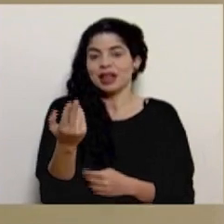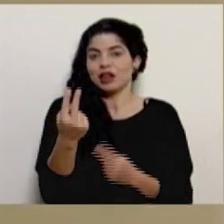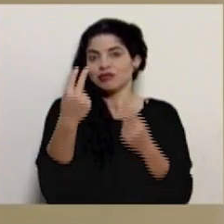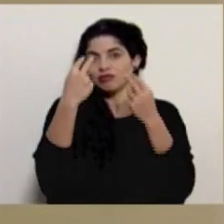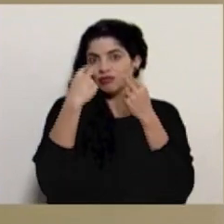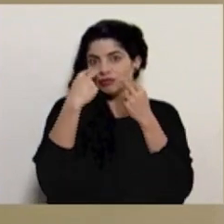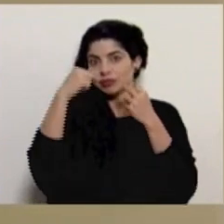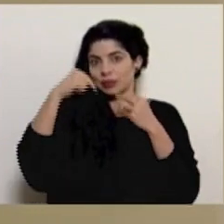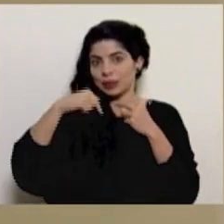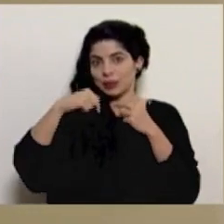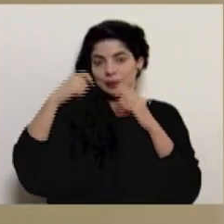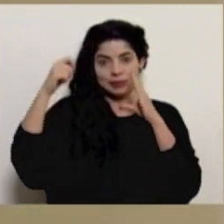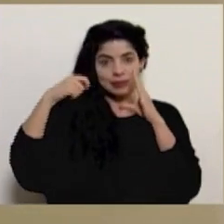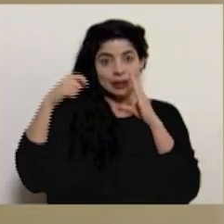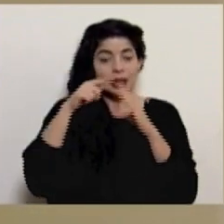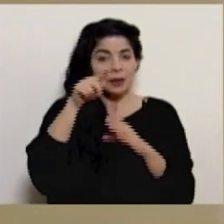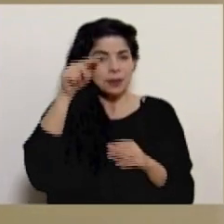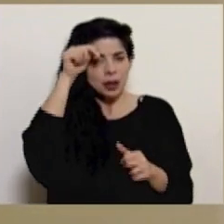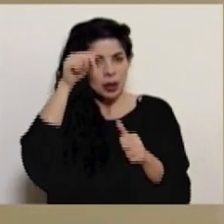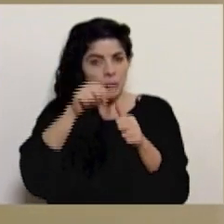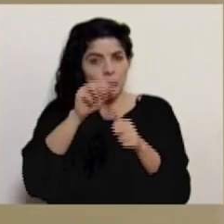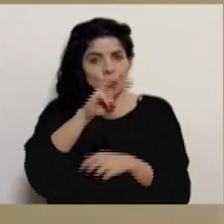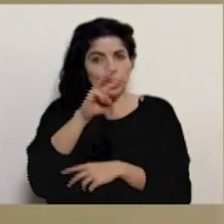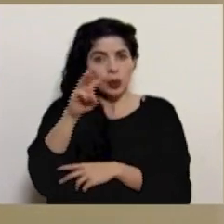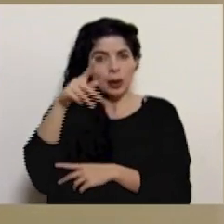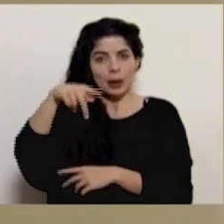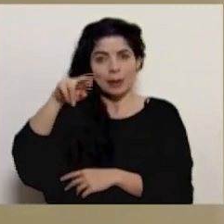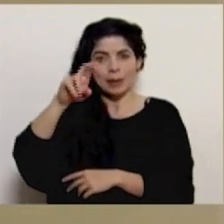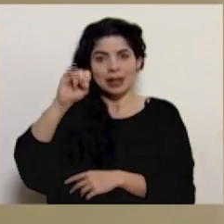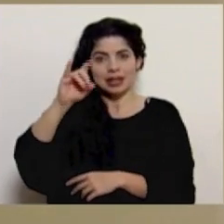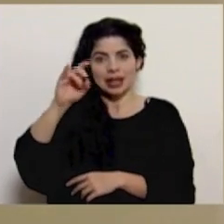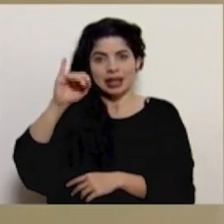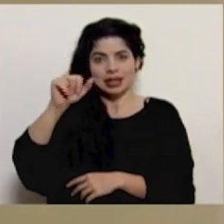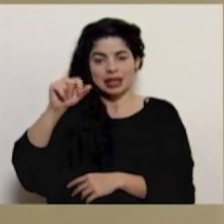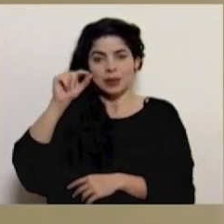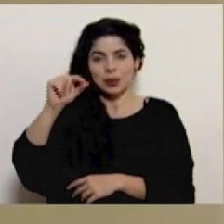sintonizaron esta transmisión. Recordarles